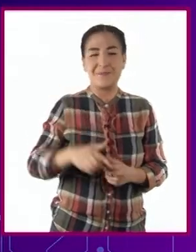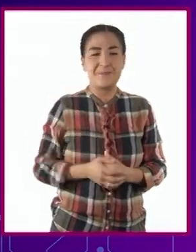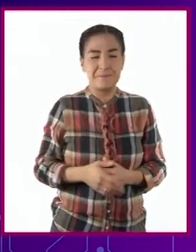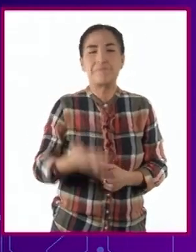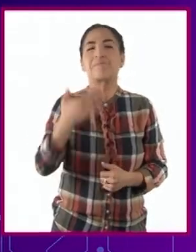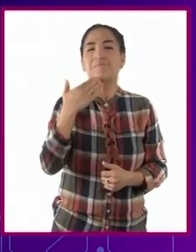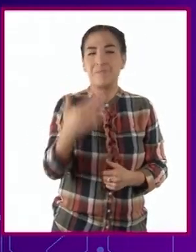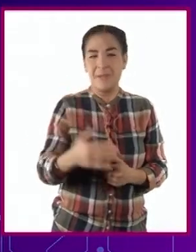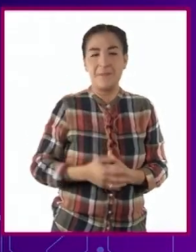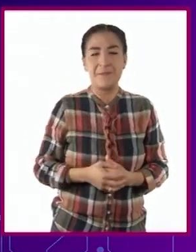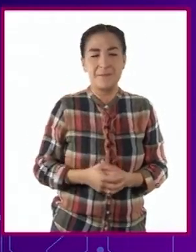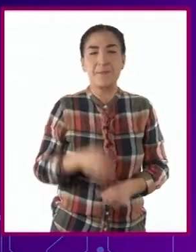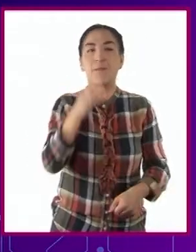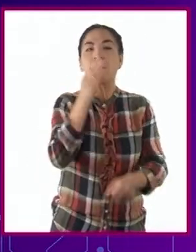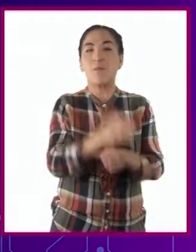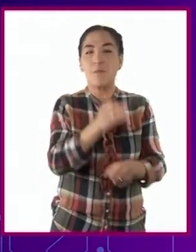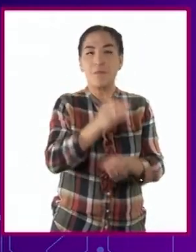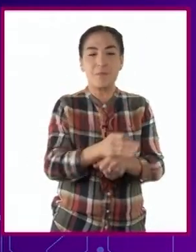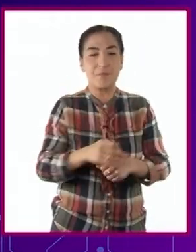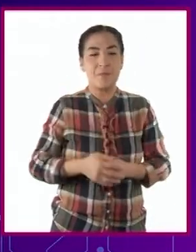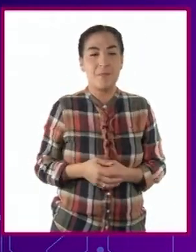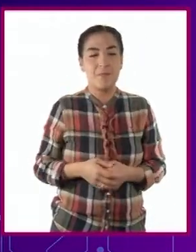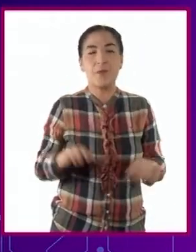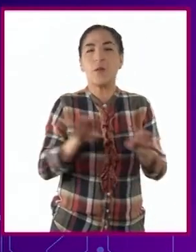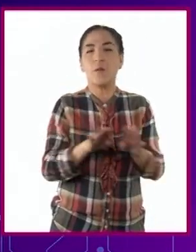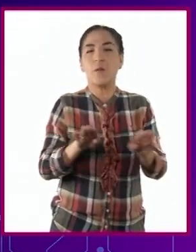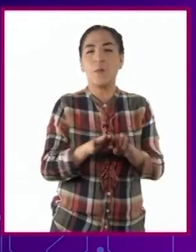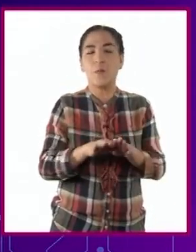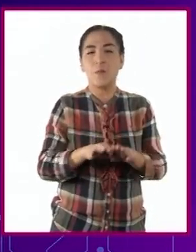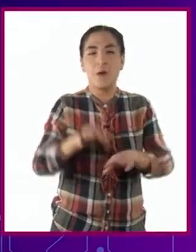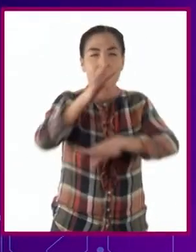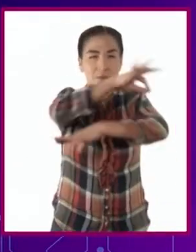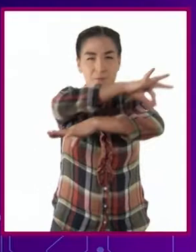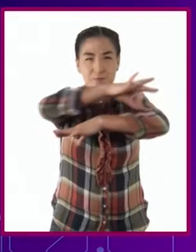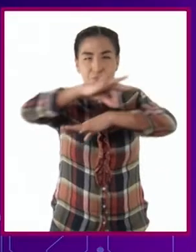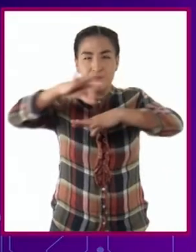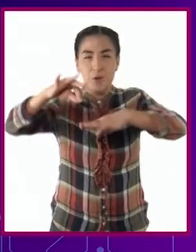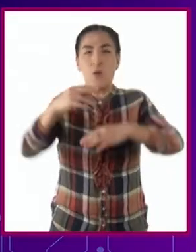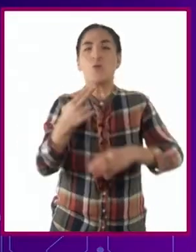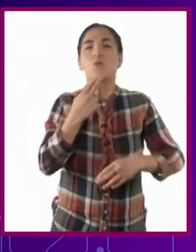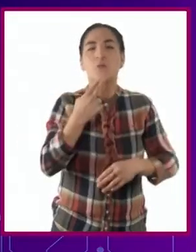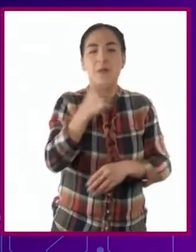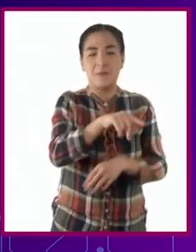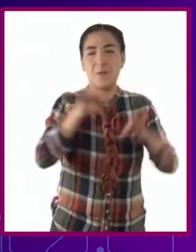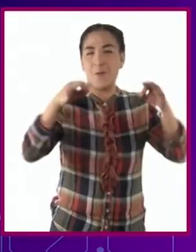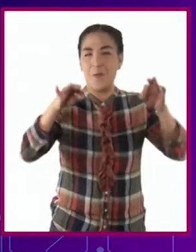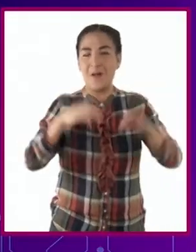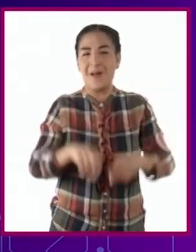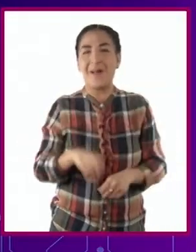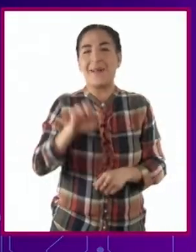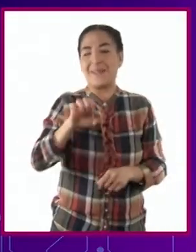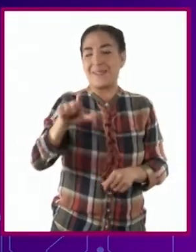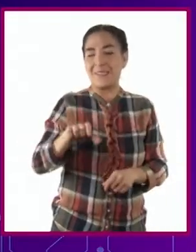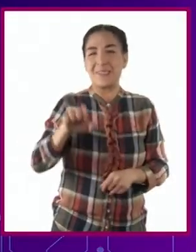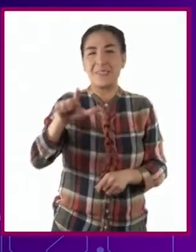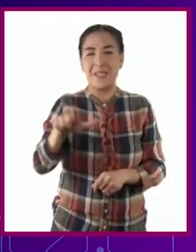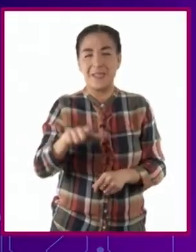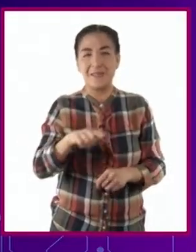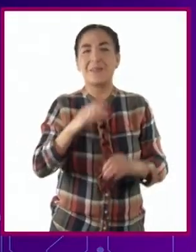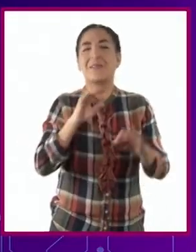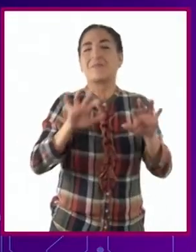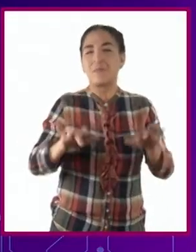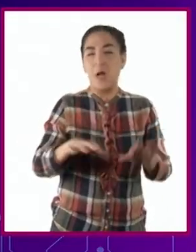Muy bien, construiremos esta gráfica de líneas utilizando una hoja electrónica, ya que en la actualidad